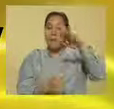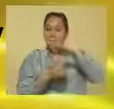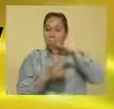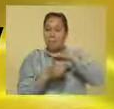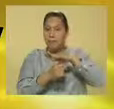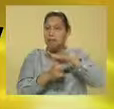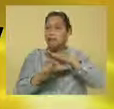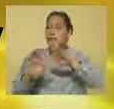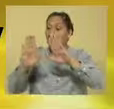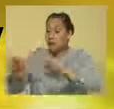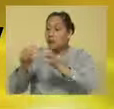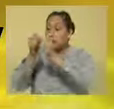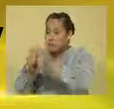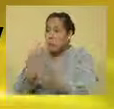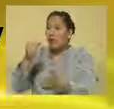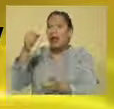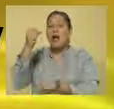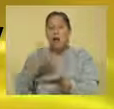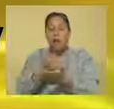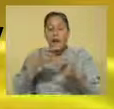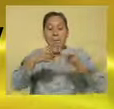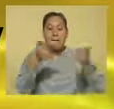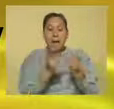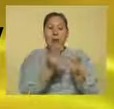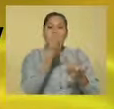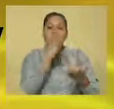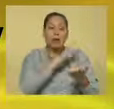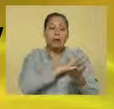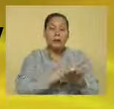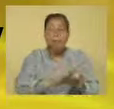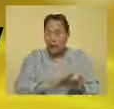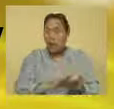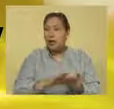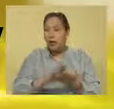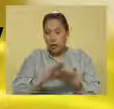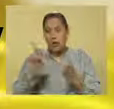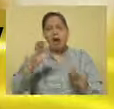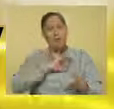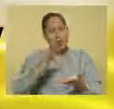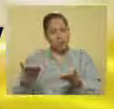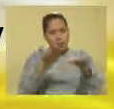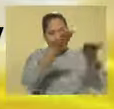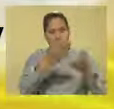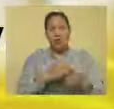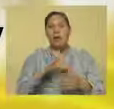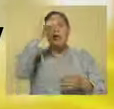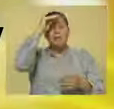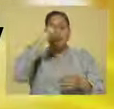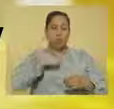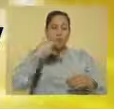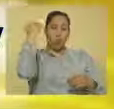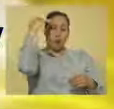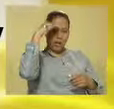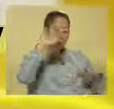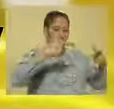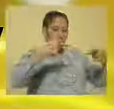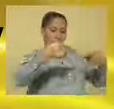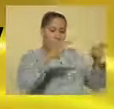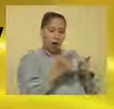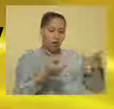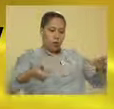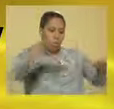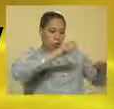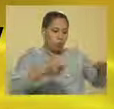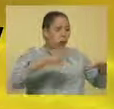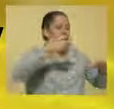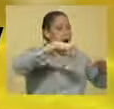que no te termines el plato. Y a veces queremos que los niños coman la misma cantidad que nosotros como adultos. Yo creo que aquí